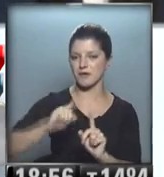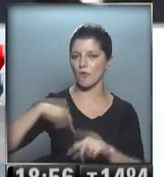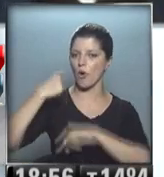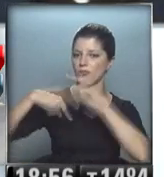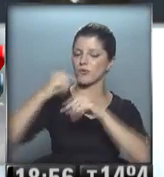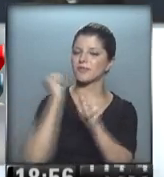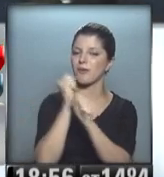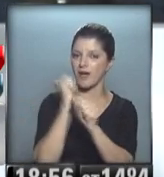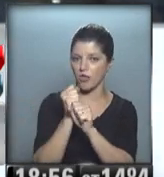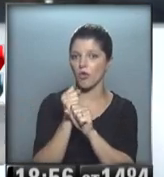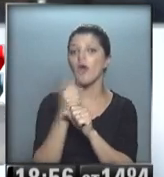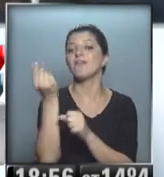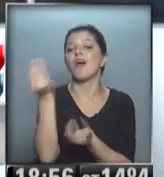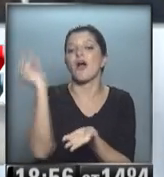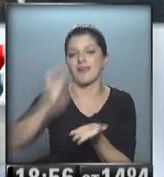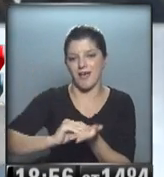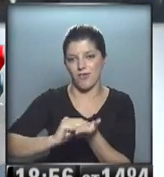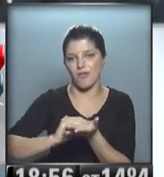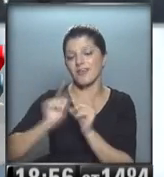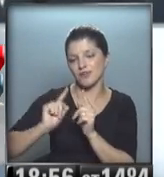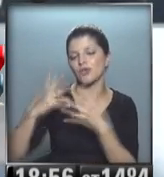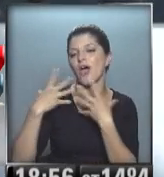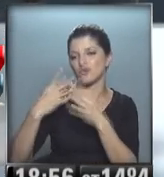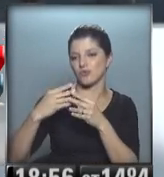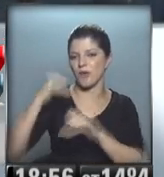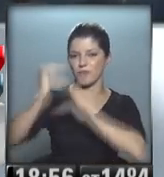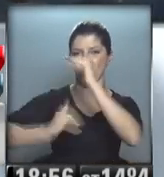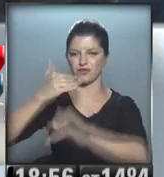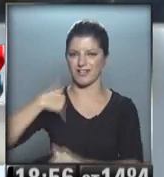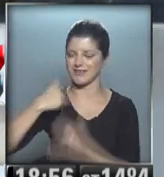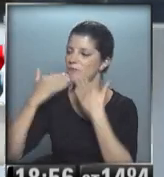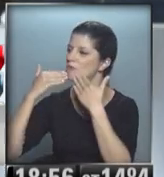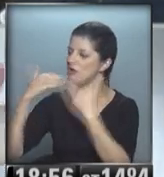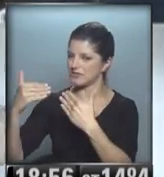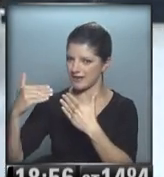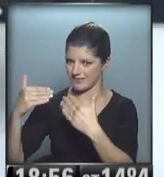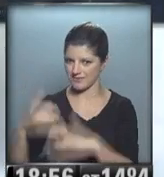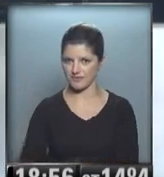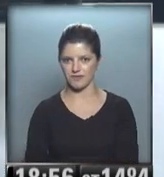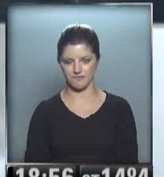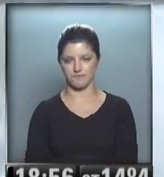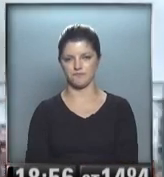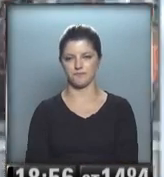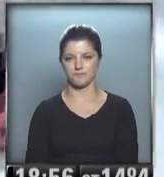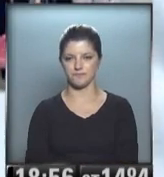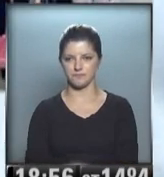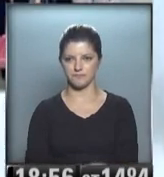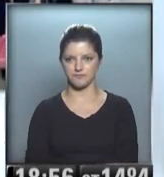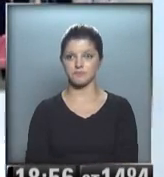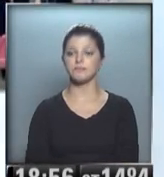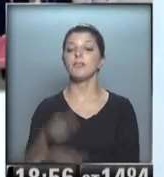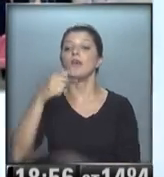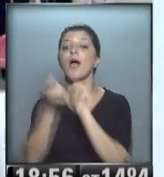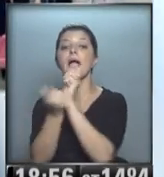agregado y ayuden a seguir creciendo a la Argentina. Muchas gracias, San Juan. Y desde San Juan a